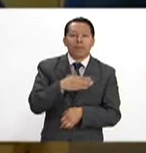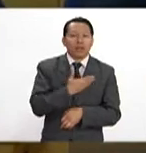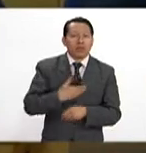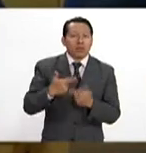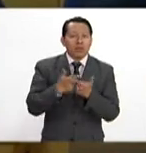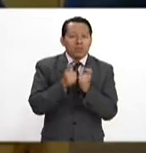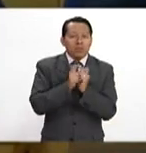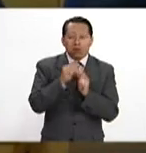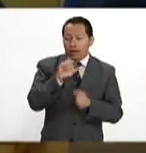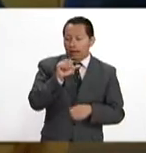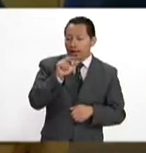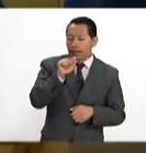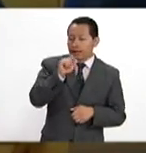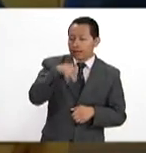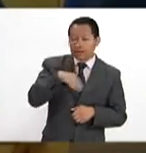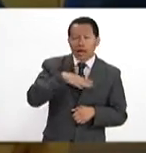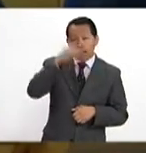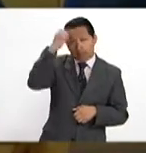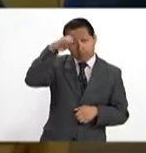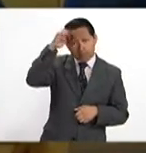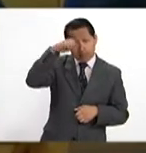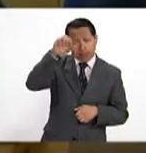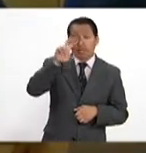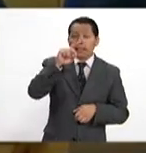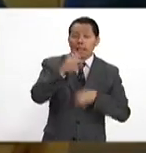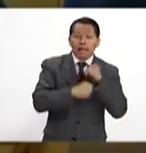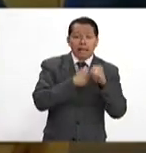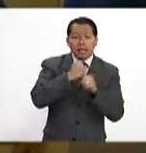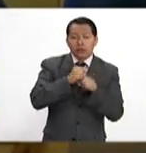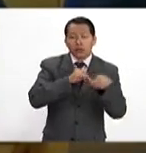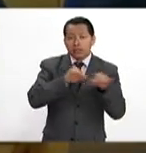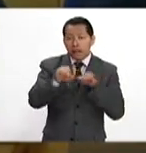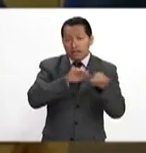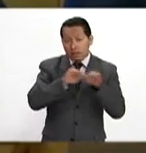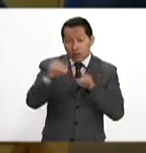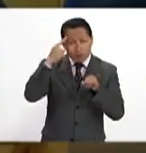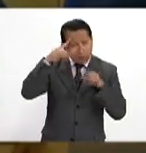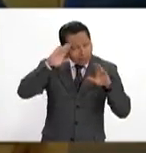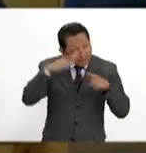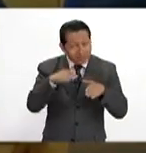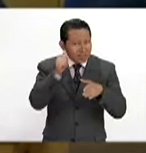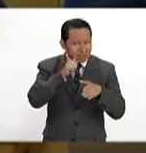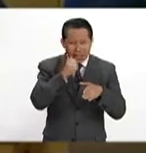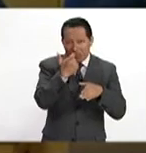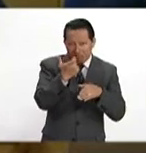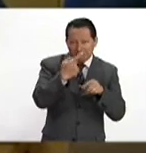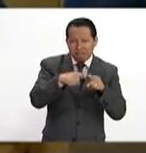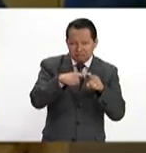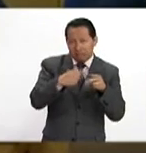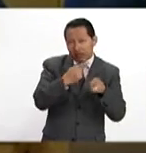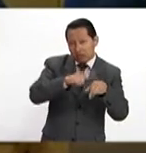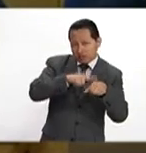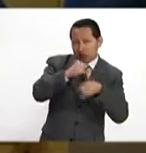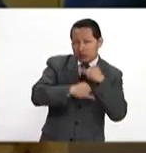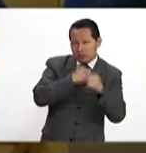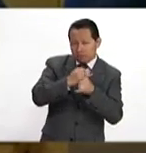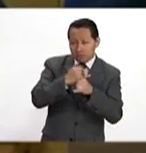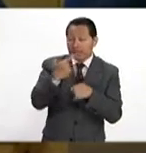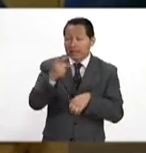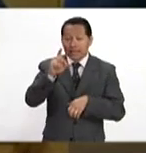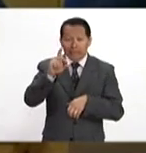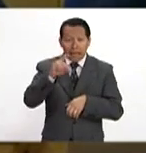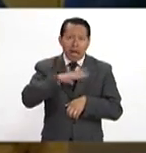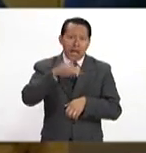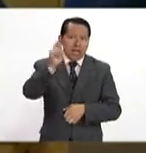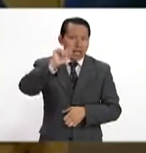grupo, Carstens aportará la experiencia acumulada en 30 años de trabajo en organismos financieros nacionales e internacionales. El G30 reúne a